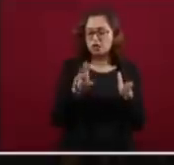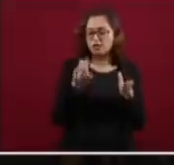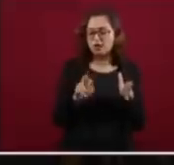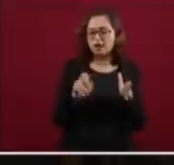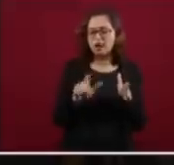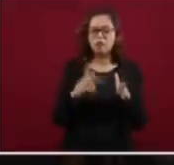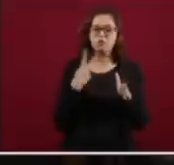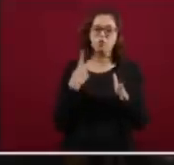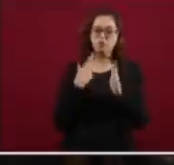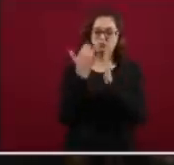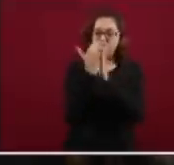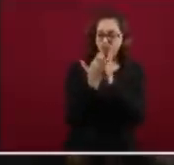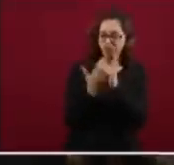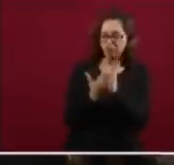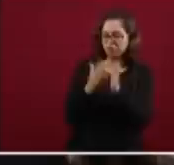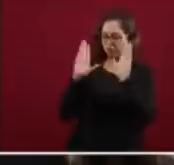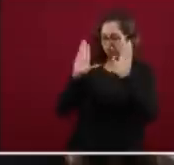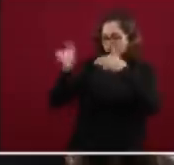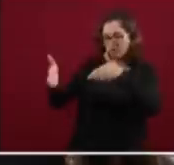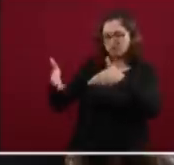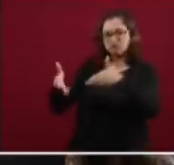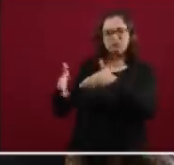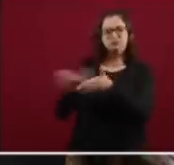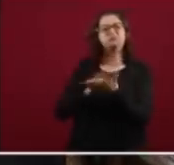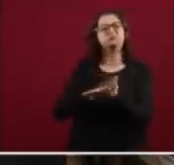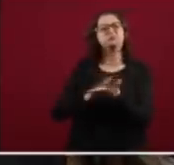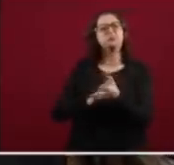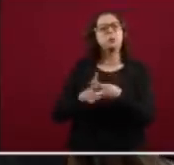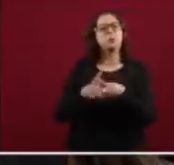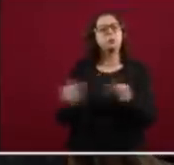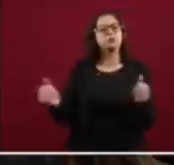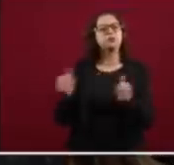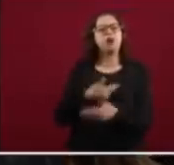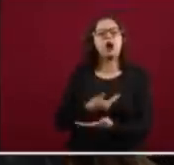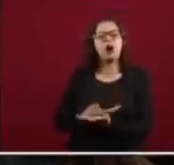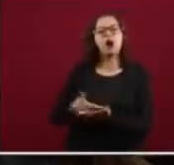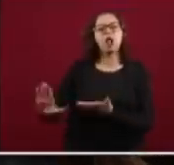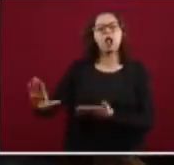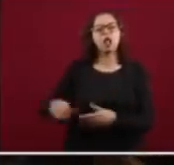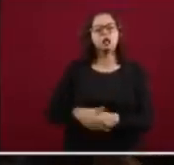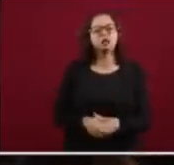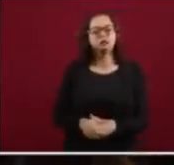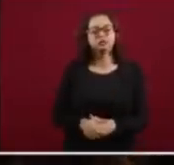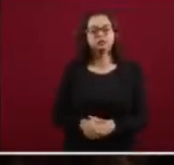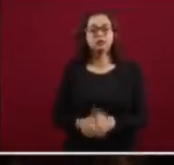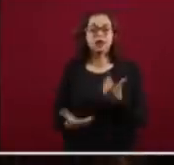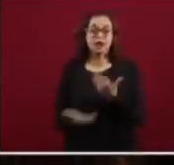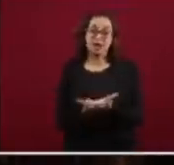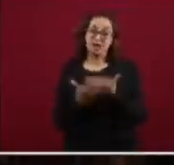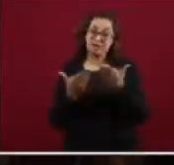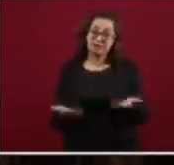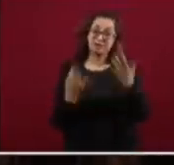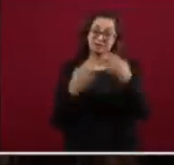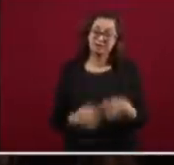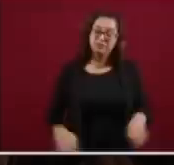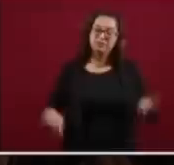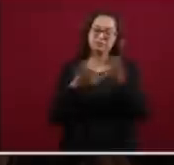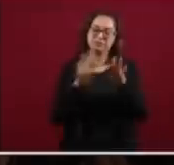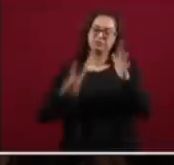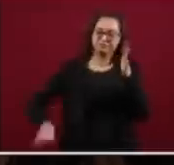políticas para la atención a los pueblos indígenas entonces es muy importante regresar